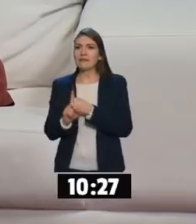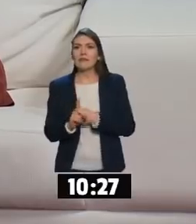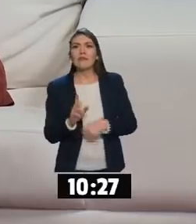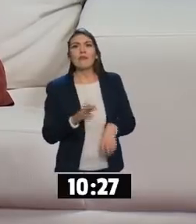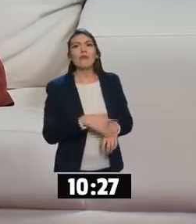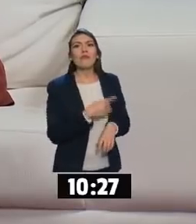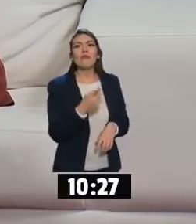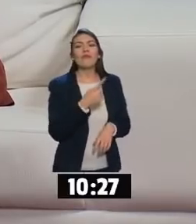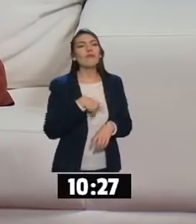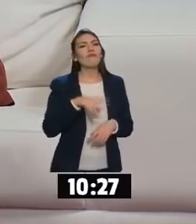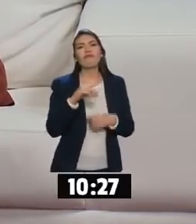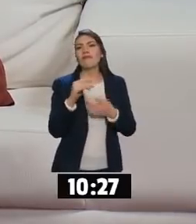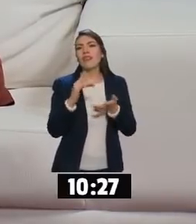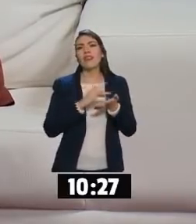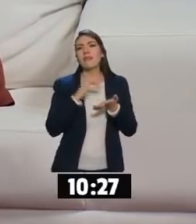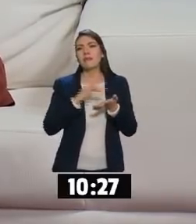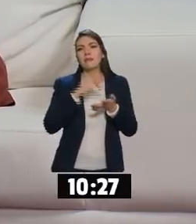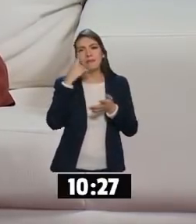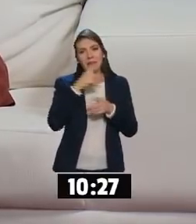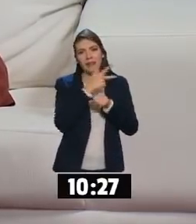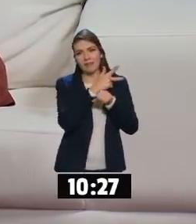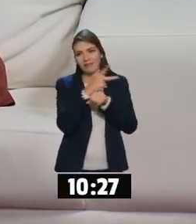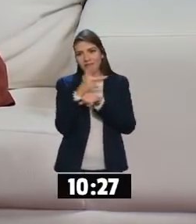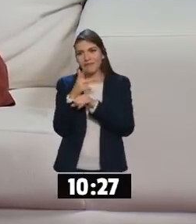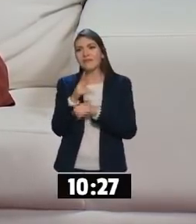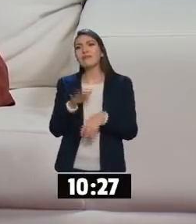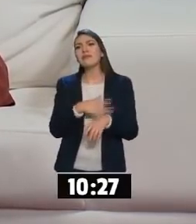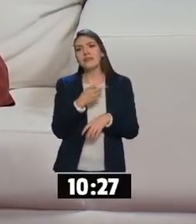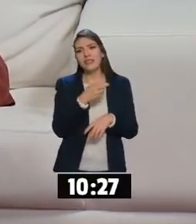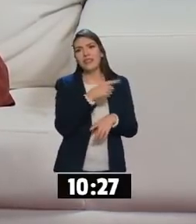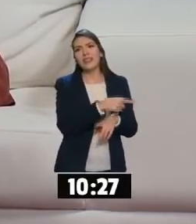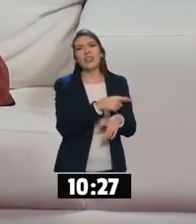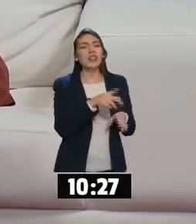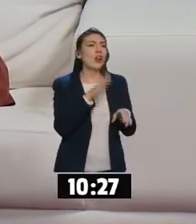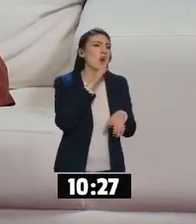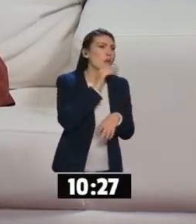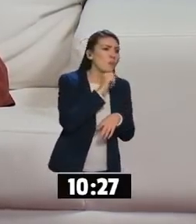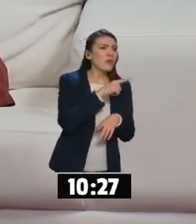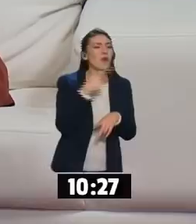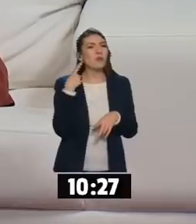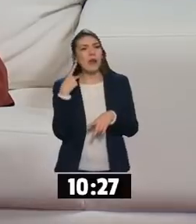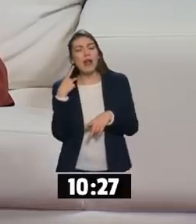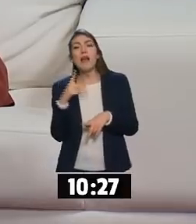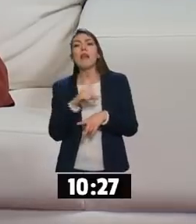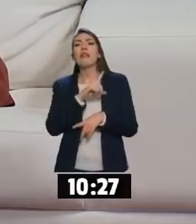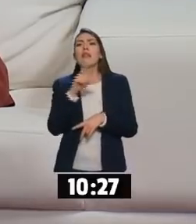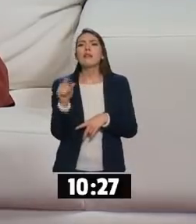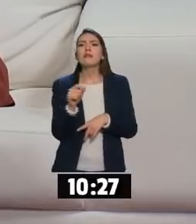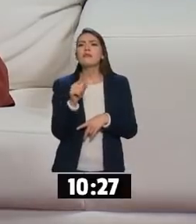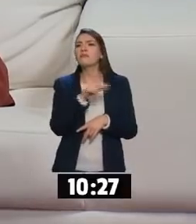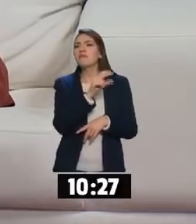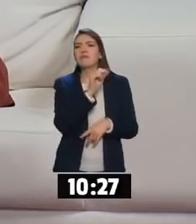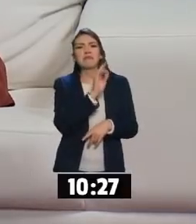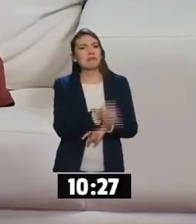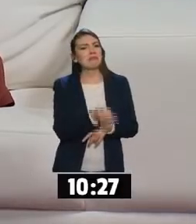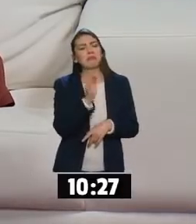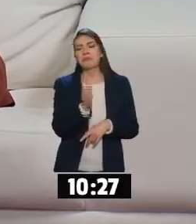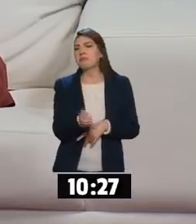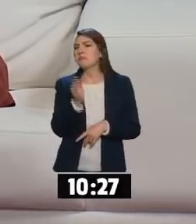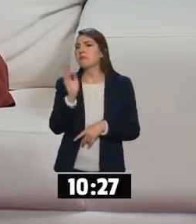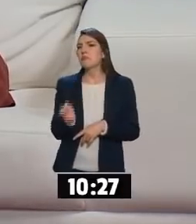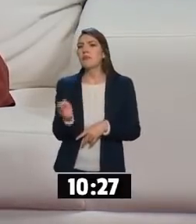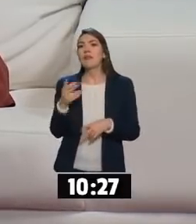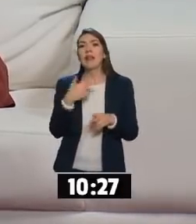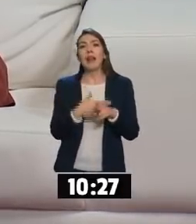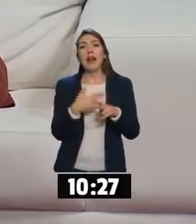nos apoyaban para la postproducción porque nos decían justo eso. No, está muy políticamente incorrecta. Después muchos festivales nos rechazaron. Así todo